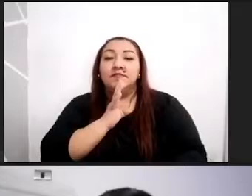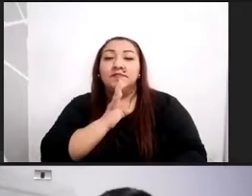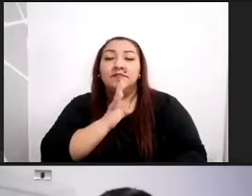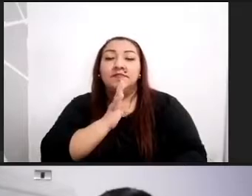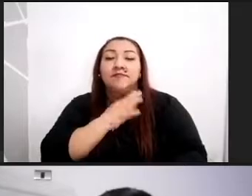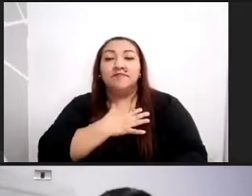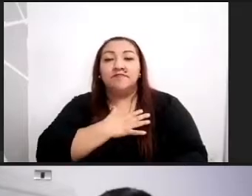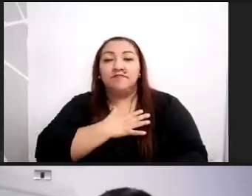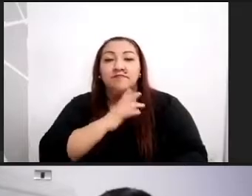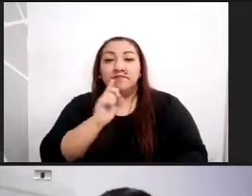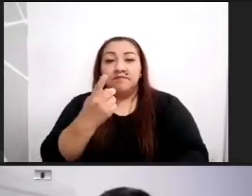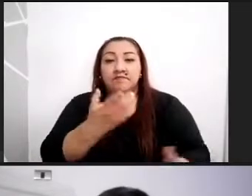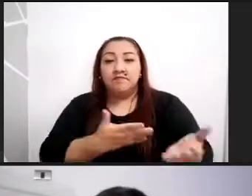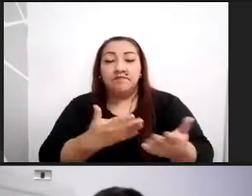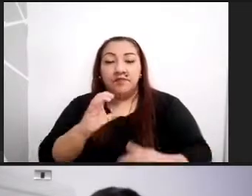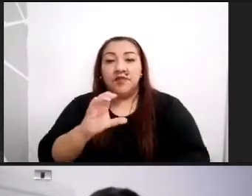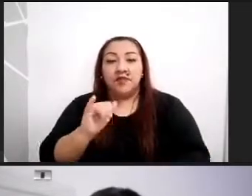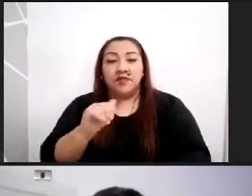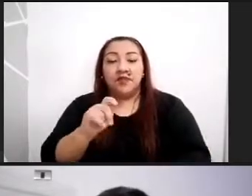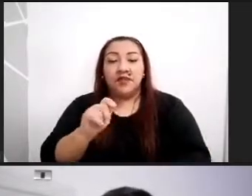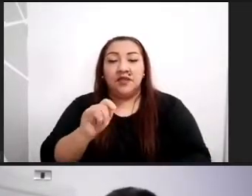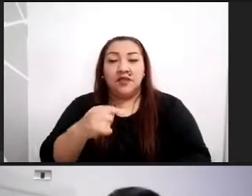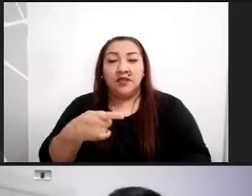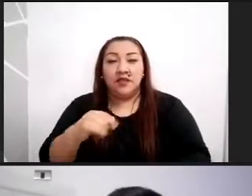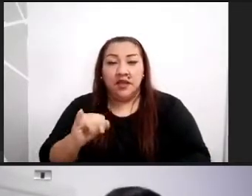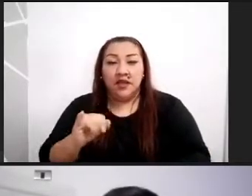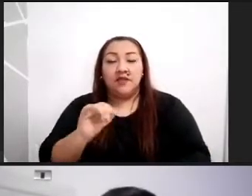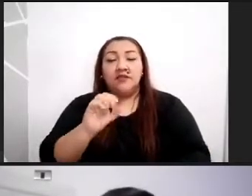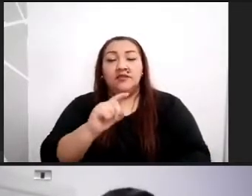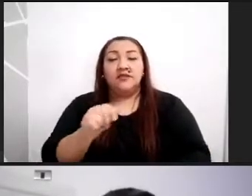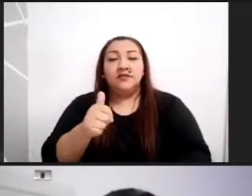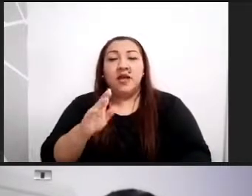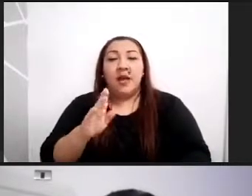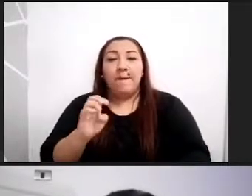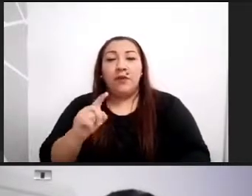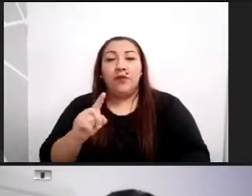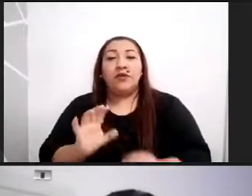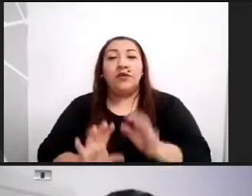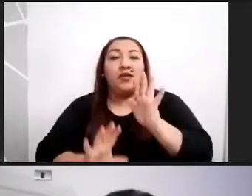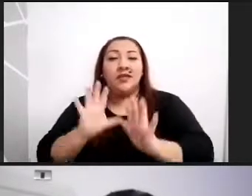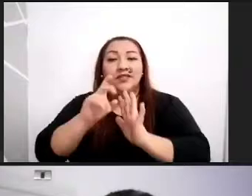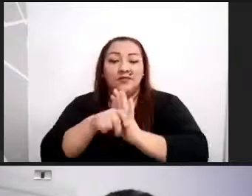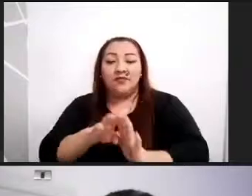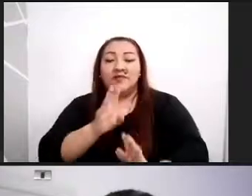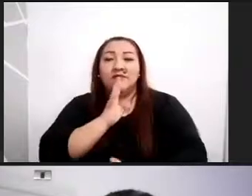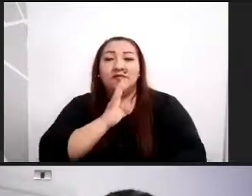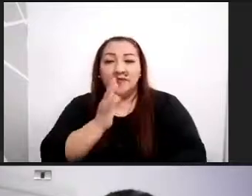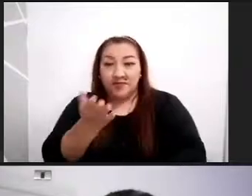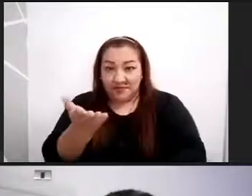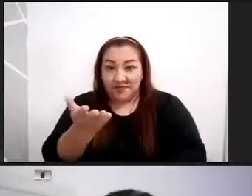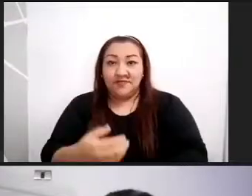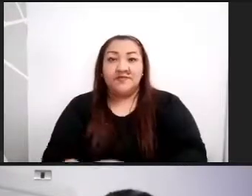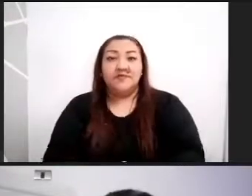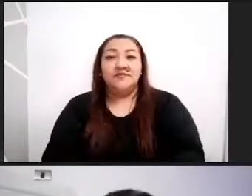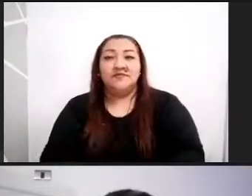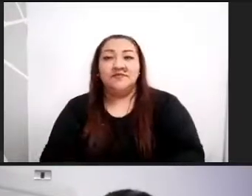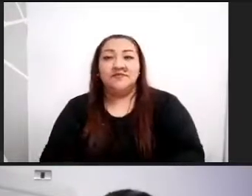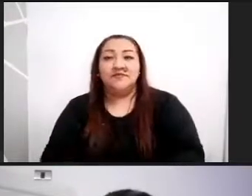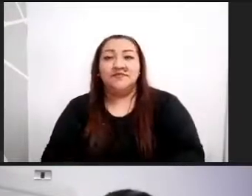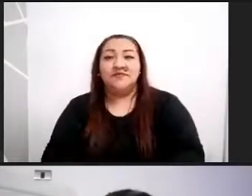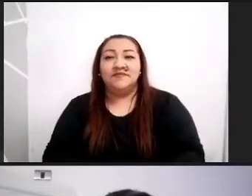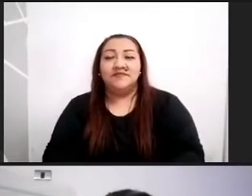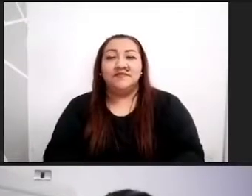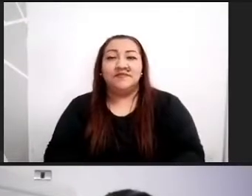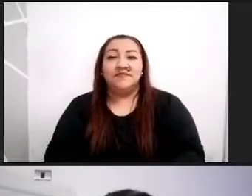primera invitada, Cynthia Sambor, para hacer uso de la palabra por 15 minutos. Adelante, Cynthia. Muchas gracias,